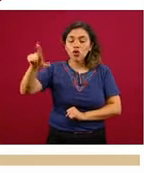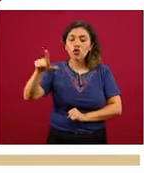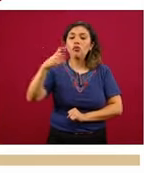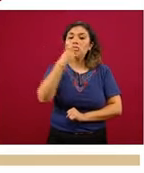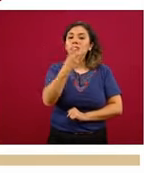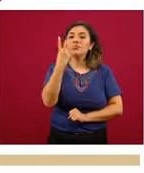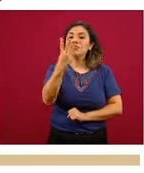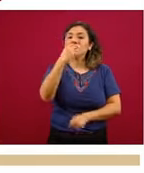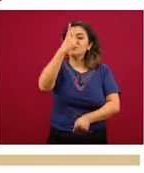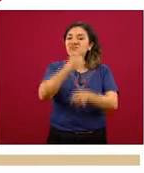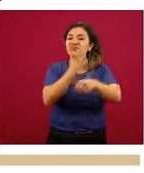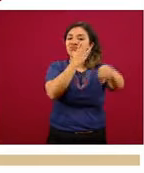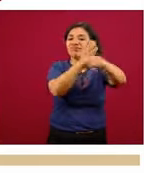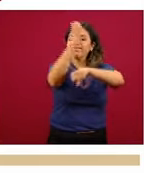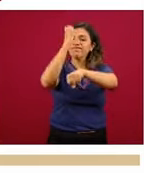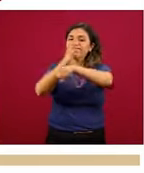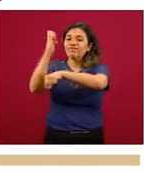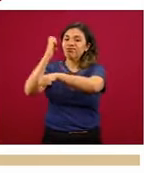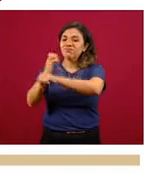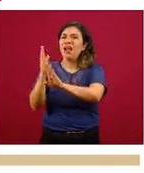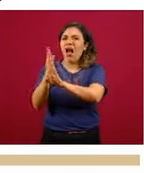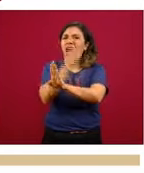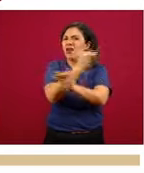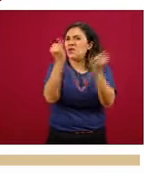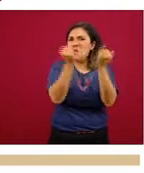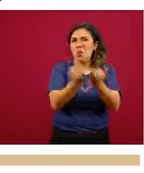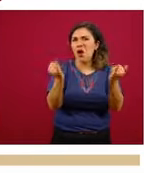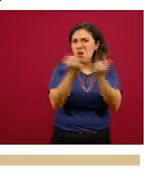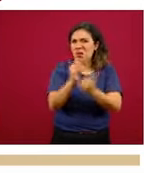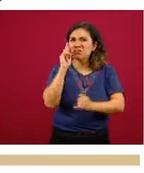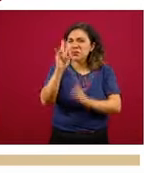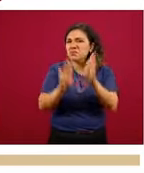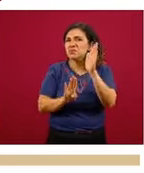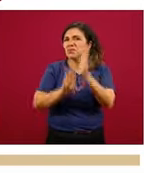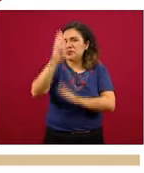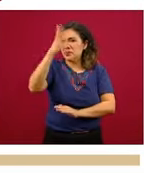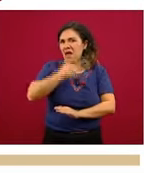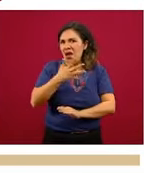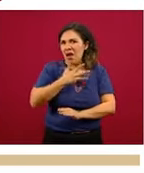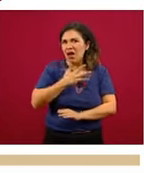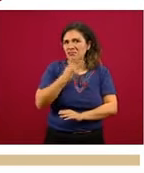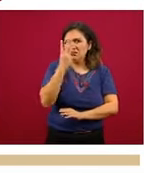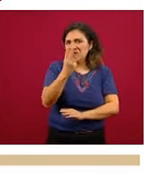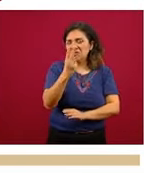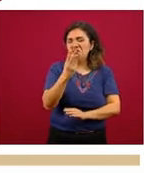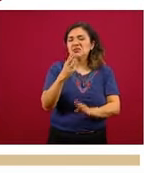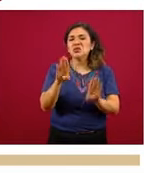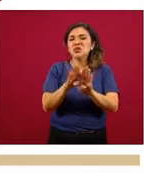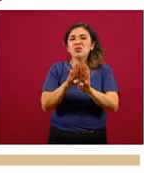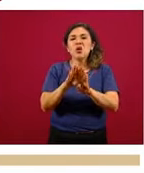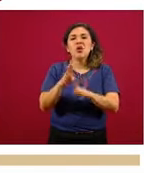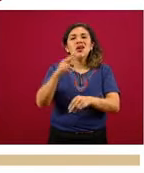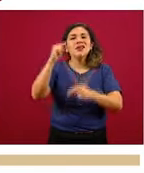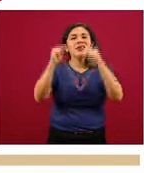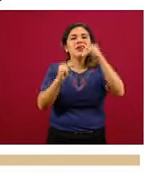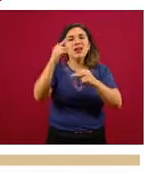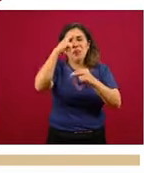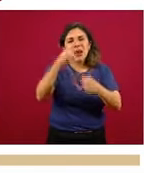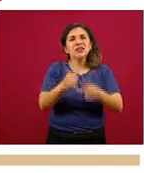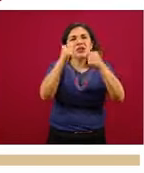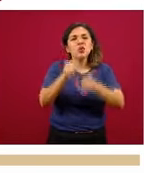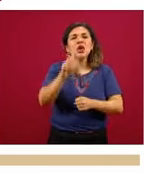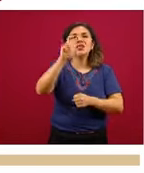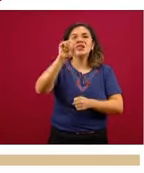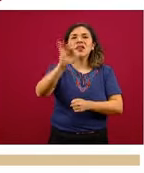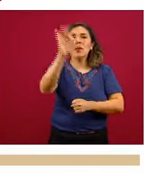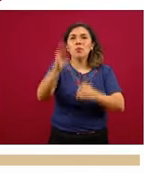veíamos que eran los 3 estados que en días anteriores habían, digamos que, rebasado ese nivel de seguridad de